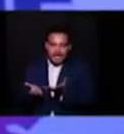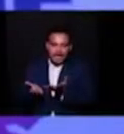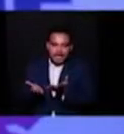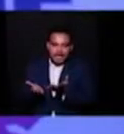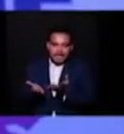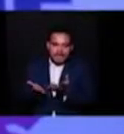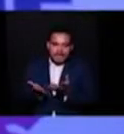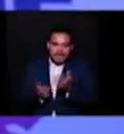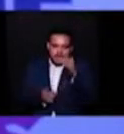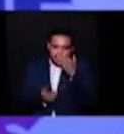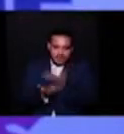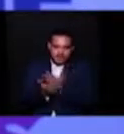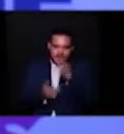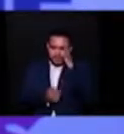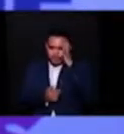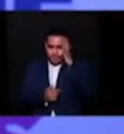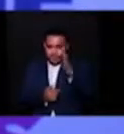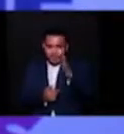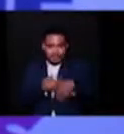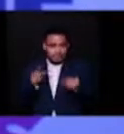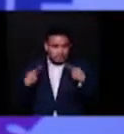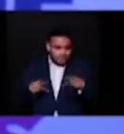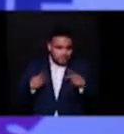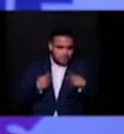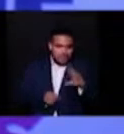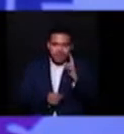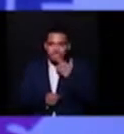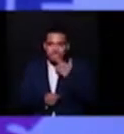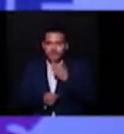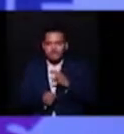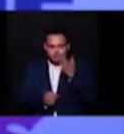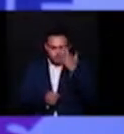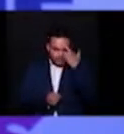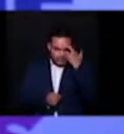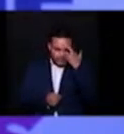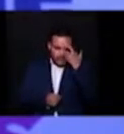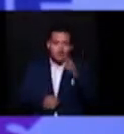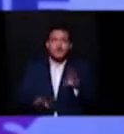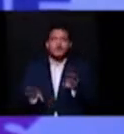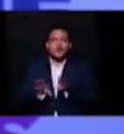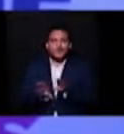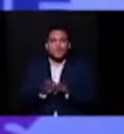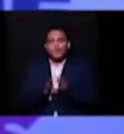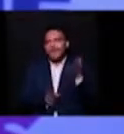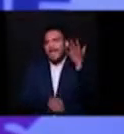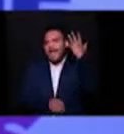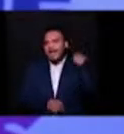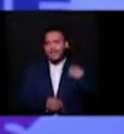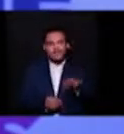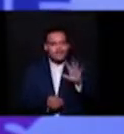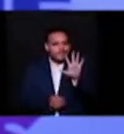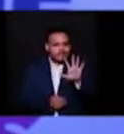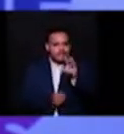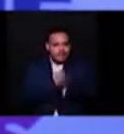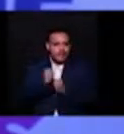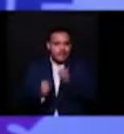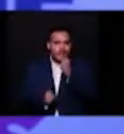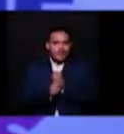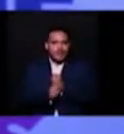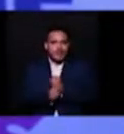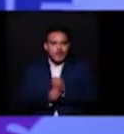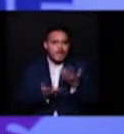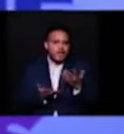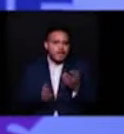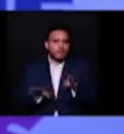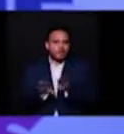llama mucho la atención. Hicimos una revisión nosotros de qué fue lo que en su momento declararon en contra de